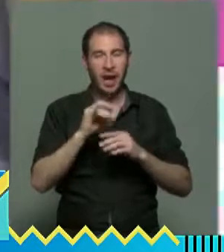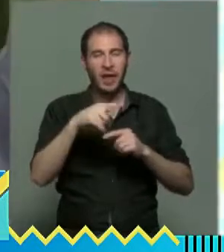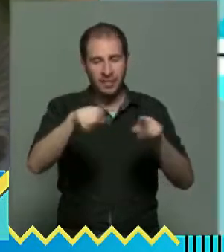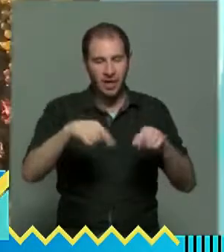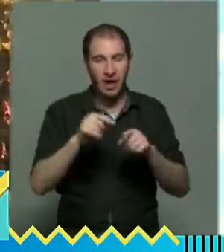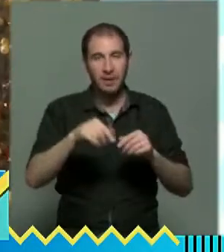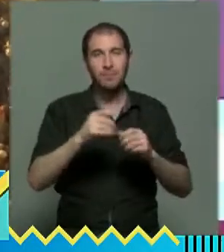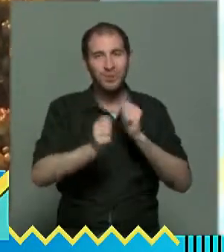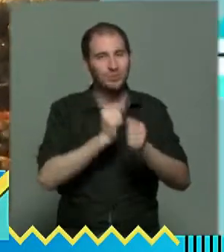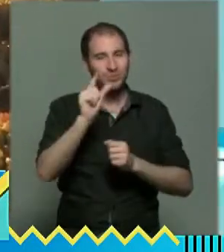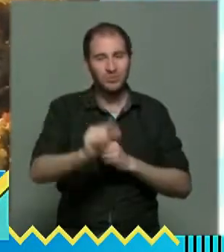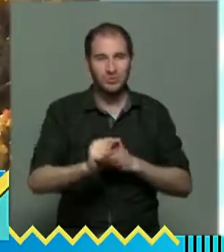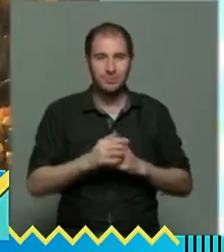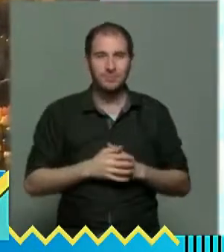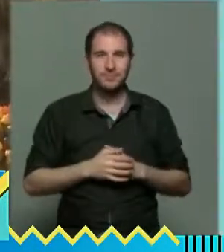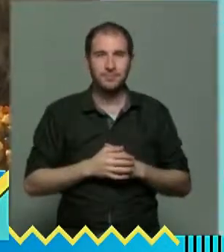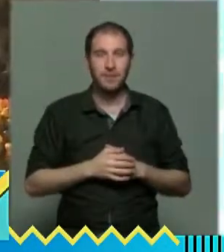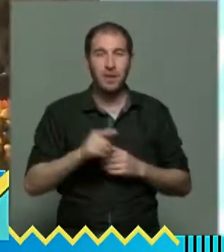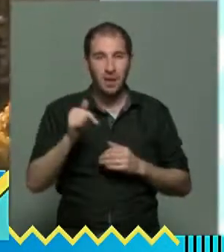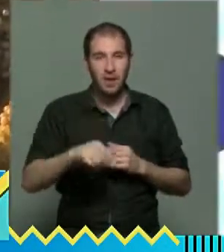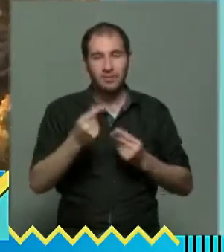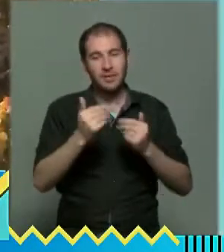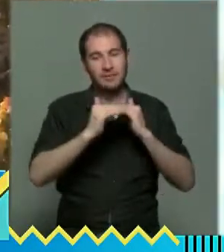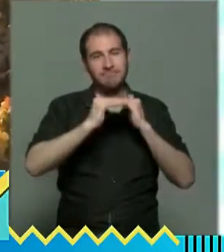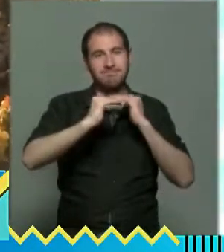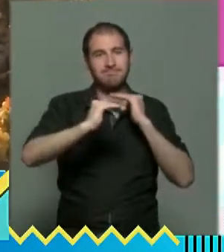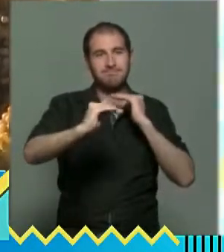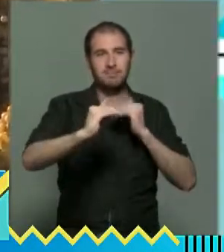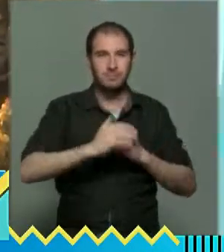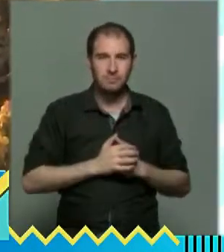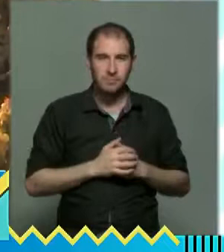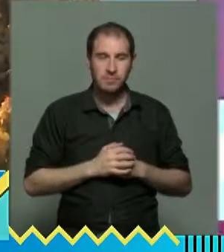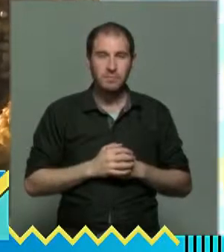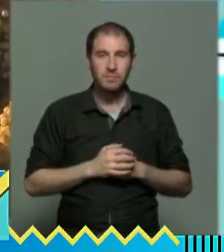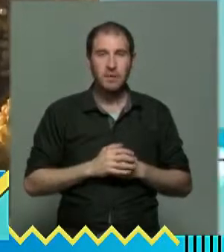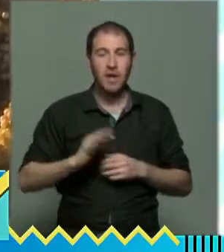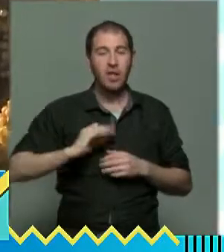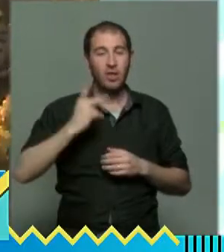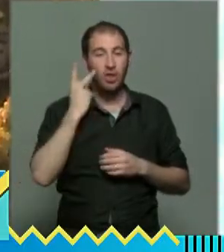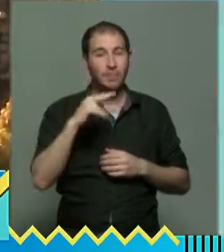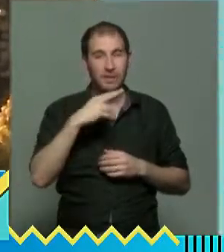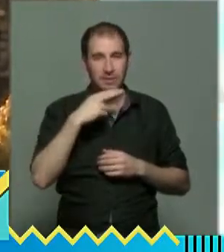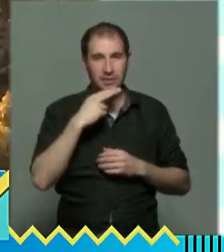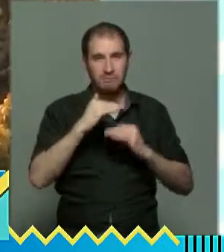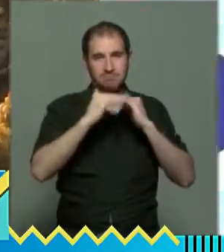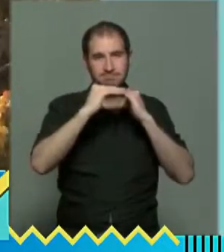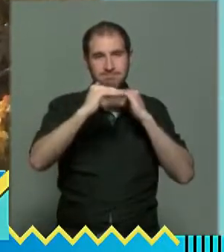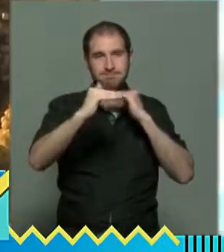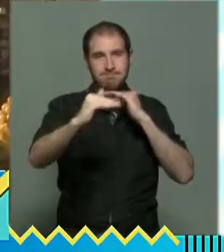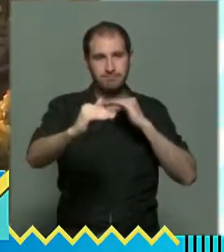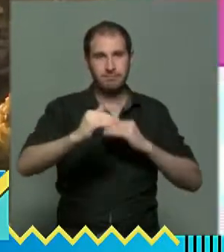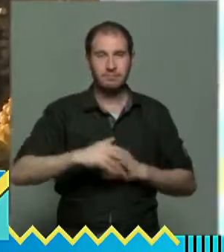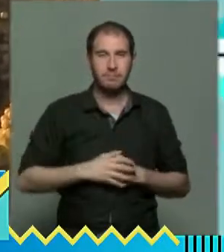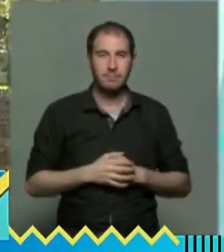una producción baja y eso sostuvo un poco los precios. O sea, creo que el 2017 se estabilizó